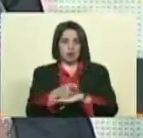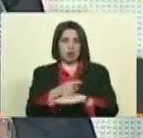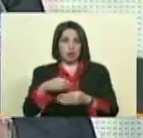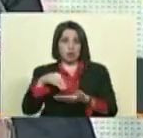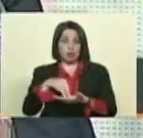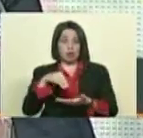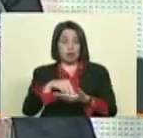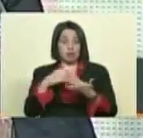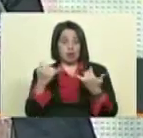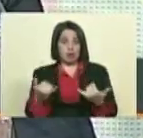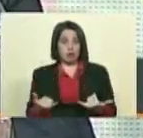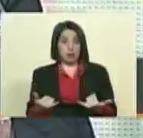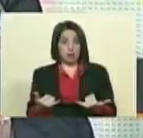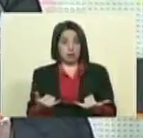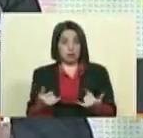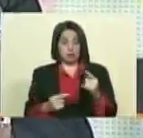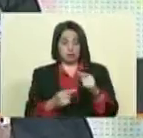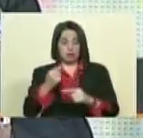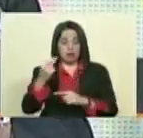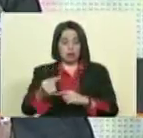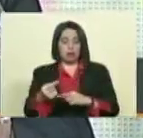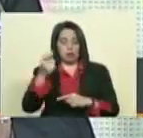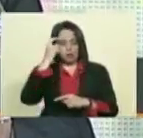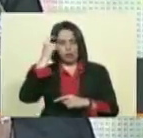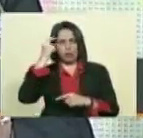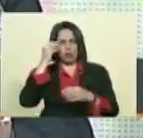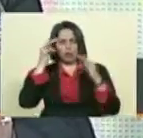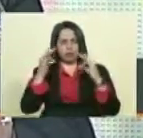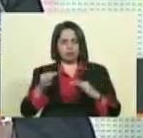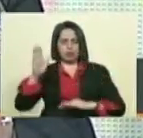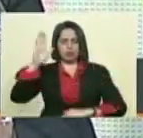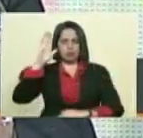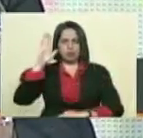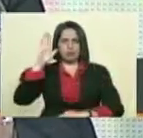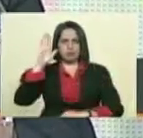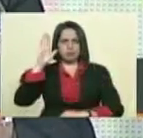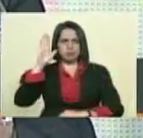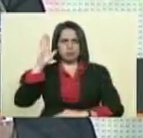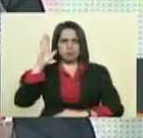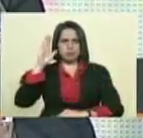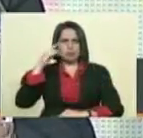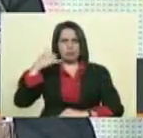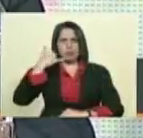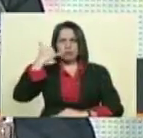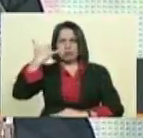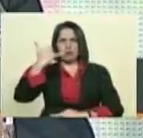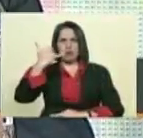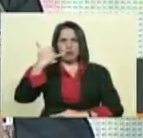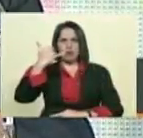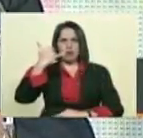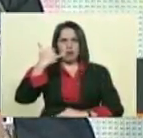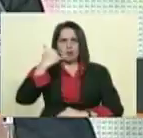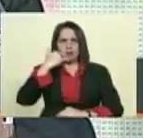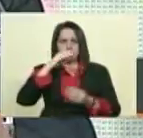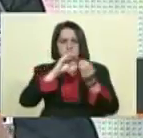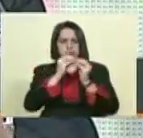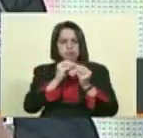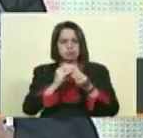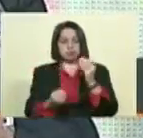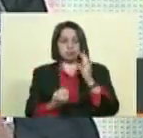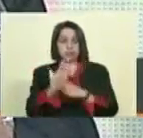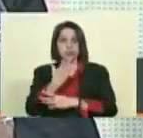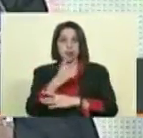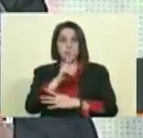creo que al día siguiente de haber sido juramentado, me llamó por teléfono para la creación de